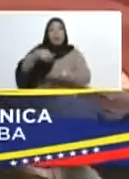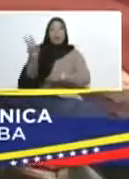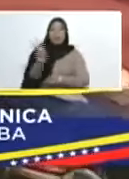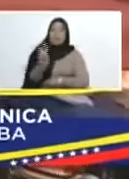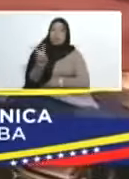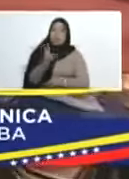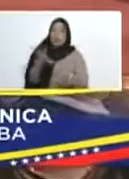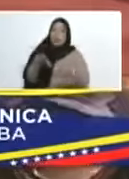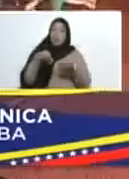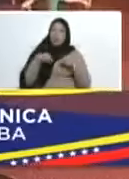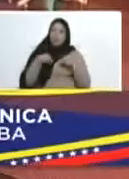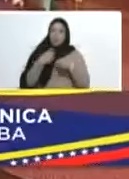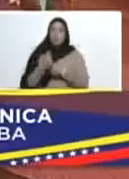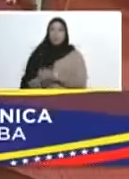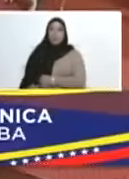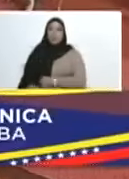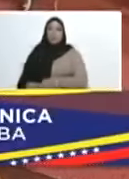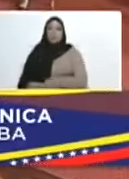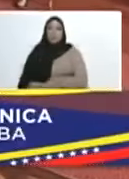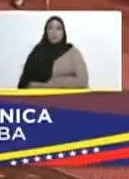Venezuela.